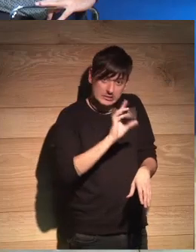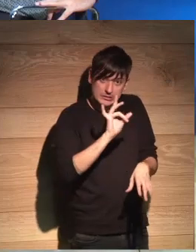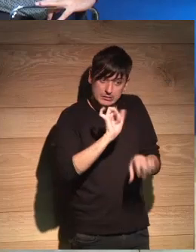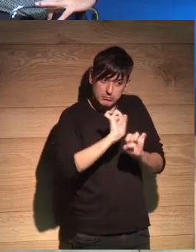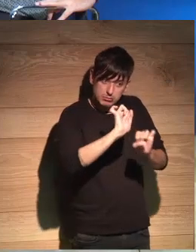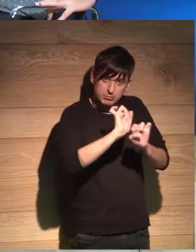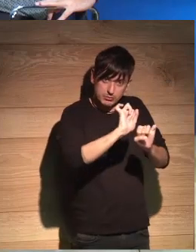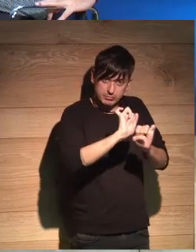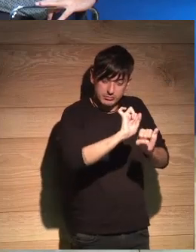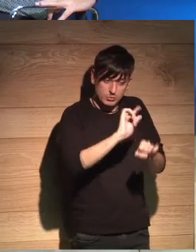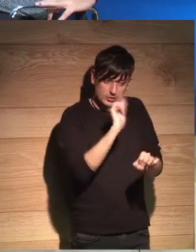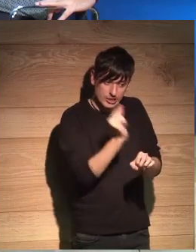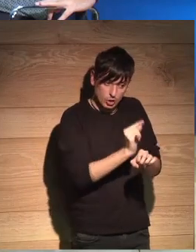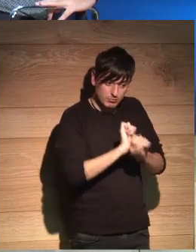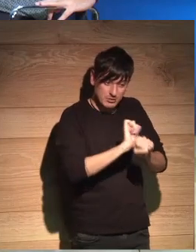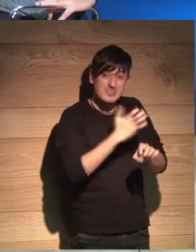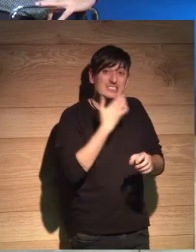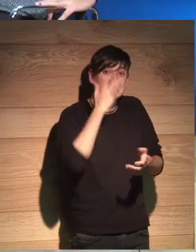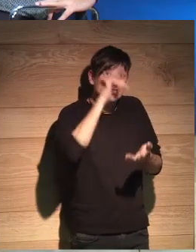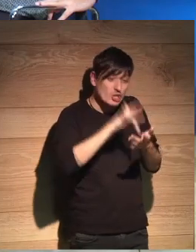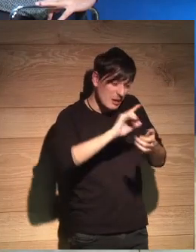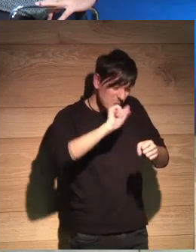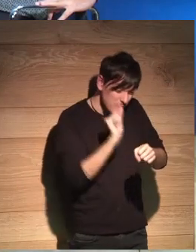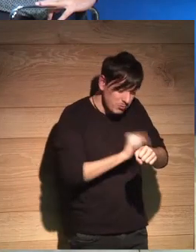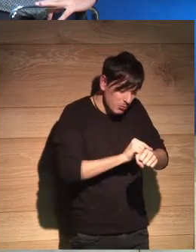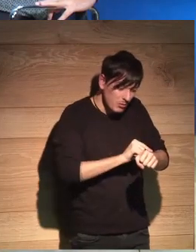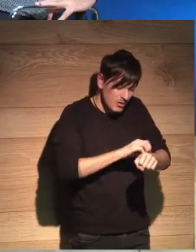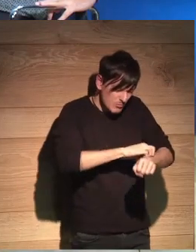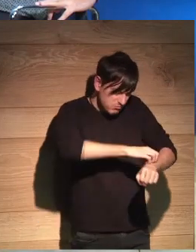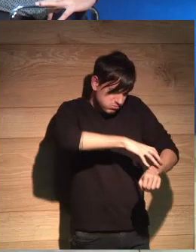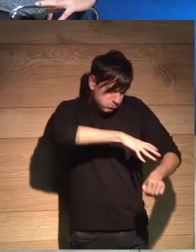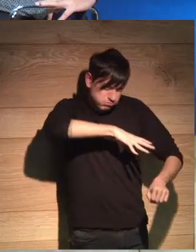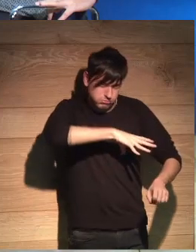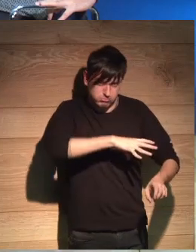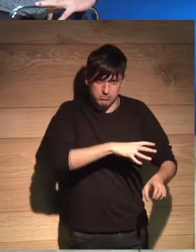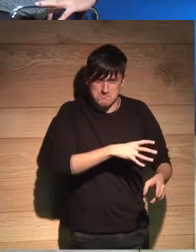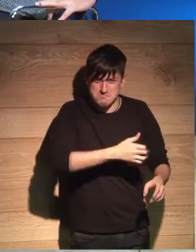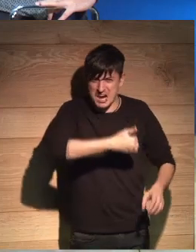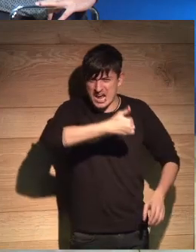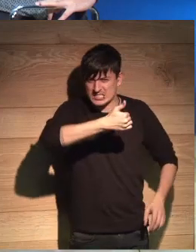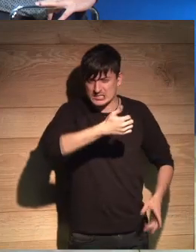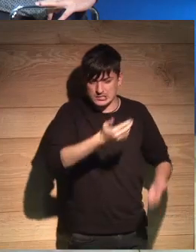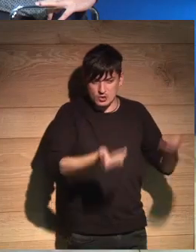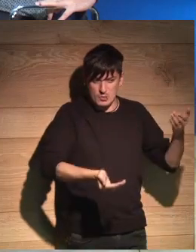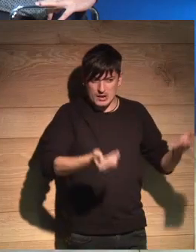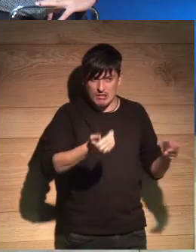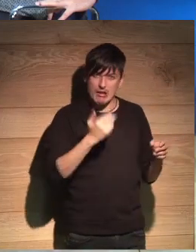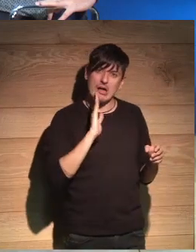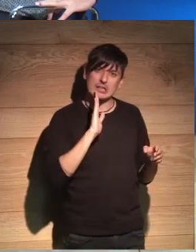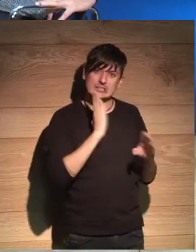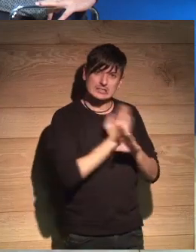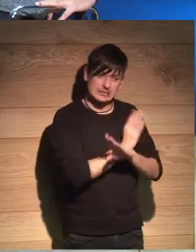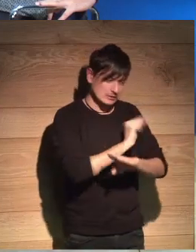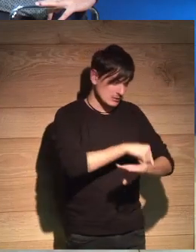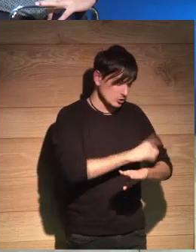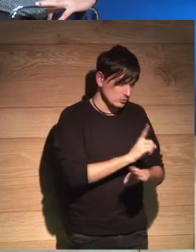repelía al mosquito tigre, pero como uno te picara, la infección se incrementaba muchísimo más respecto a si no